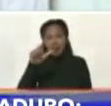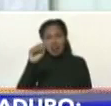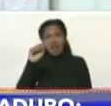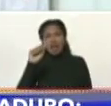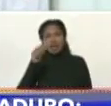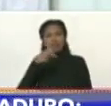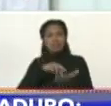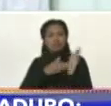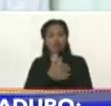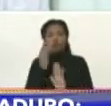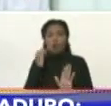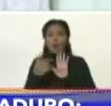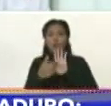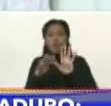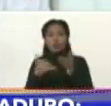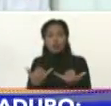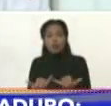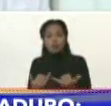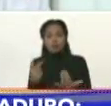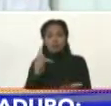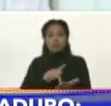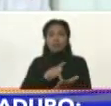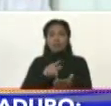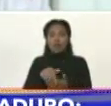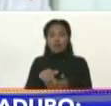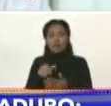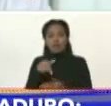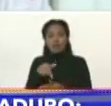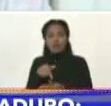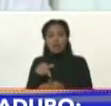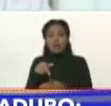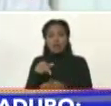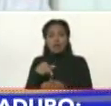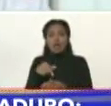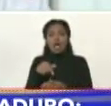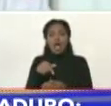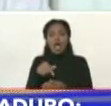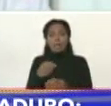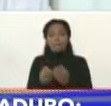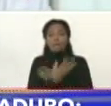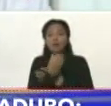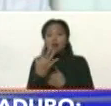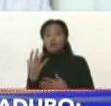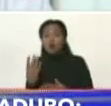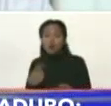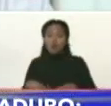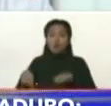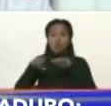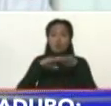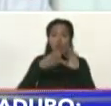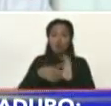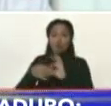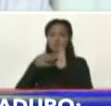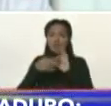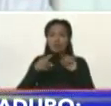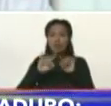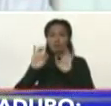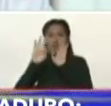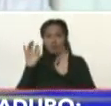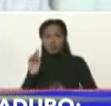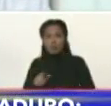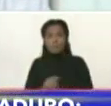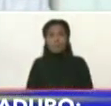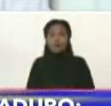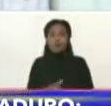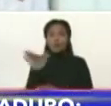voy a mostrar aquí, que se ha hecho presente en este Palacio Presidencial de Miraflores, representa la igualdad y la unidad en la diversidad. Es